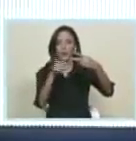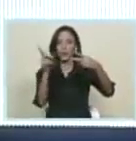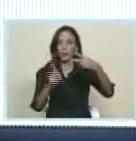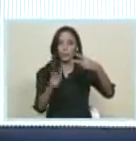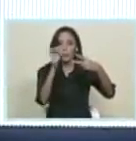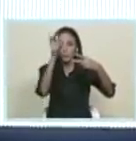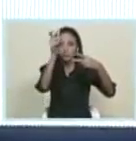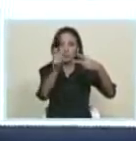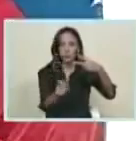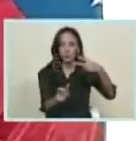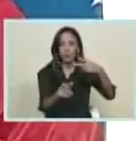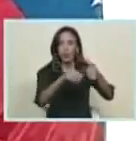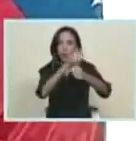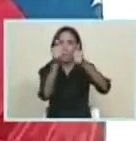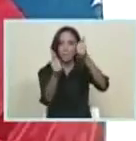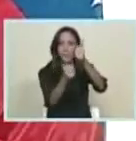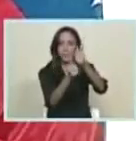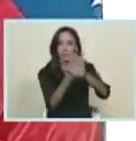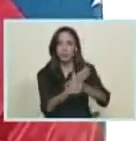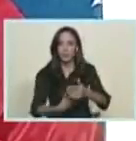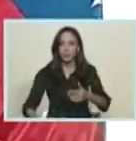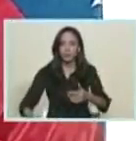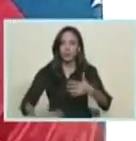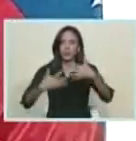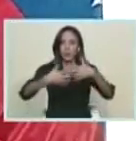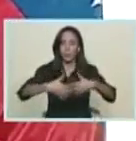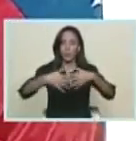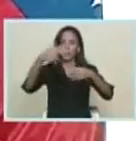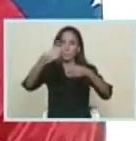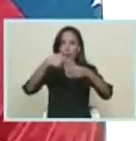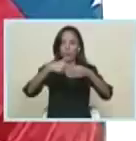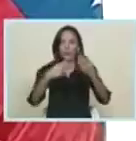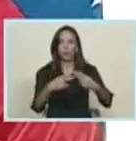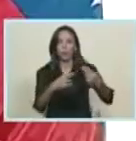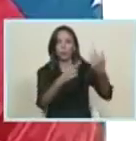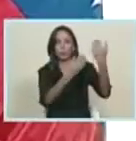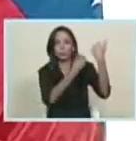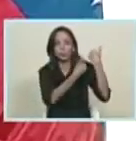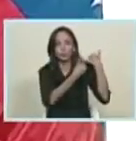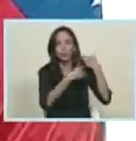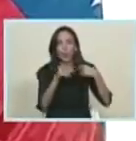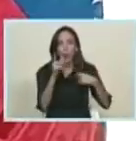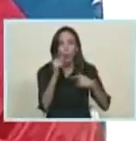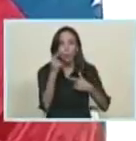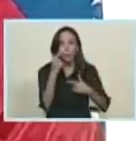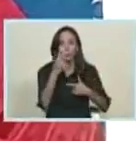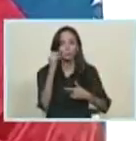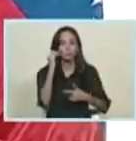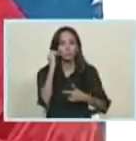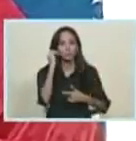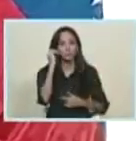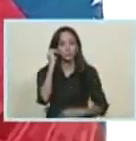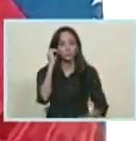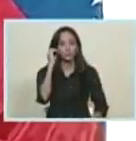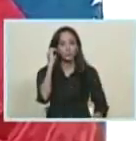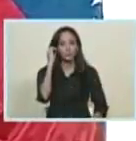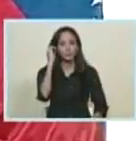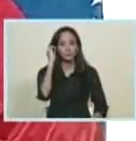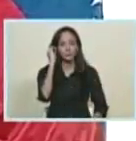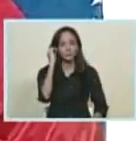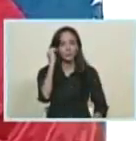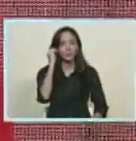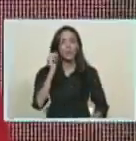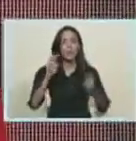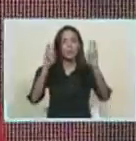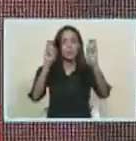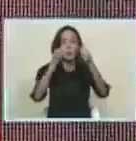también al vicepresidente que he designado el día de hoy, Ismael Serrano, nuevo vicepresidente